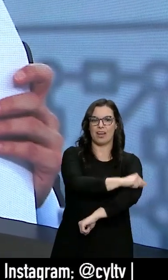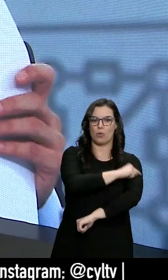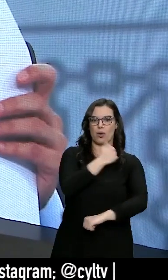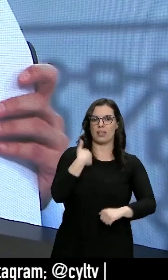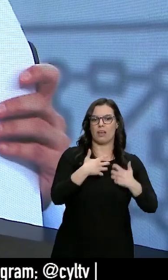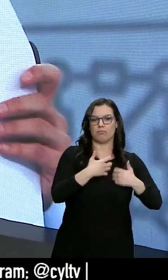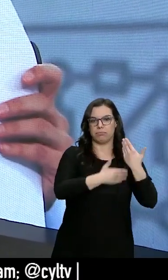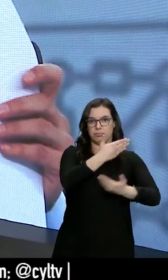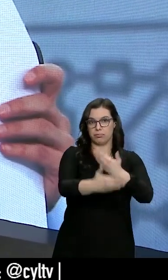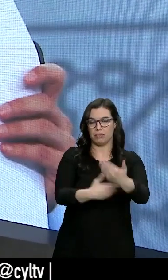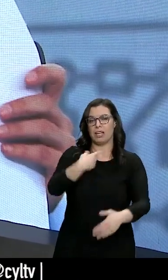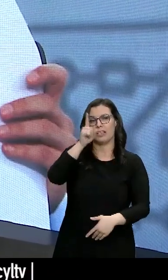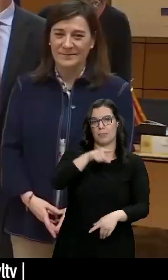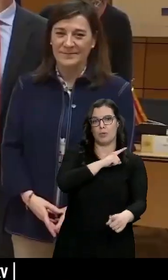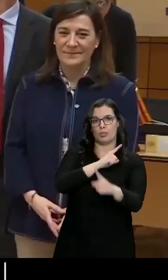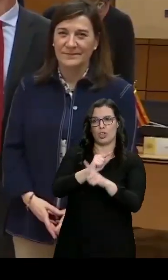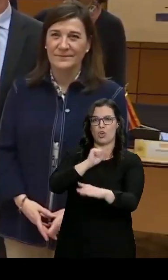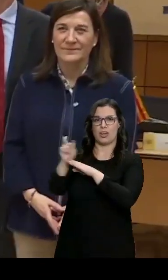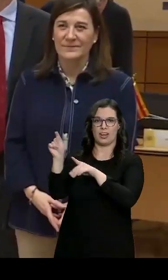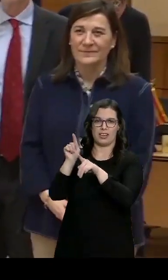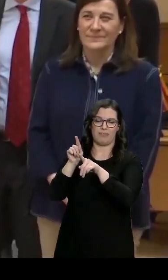por su gestión.